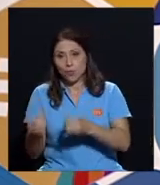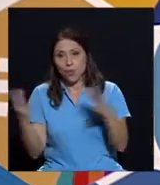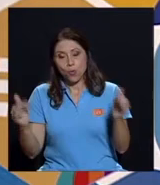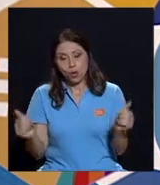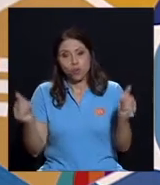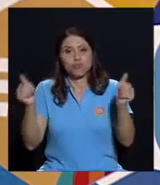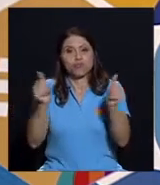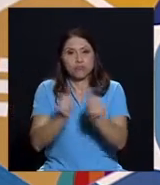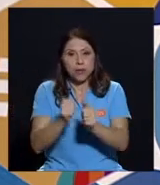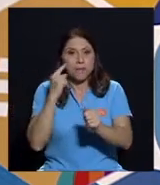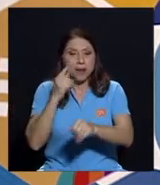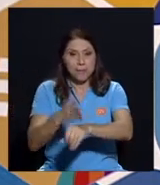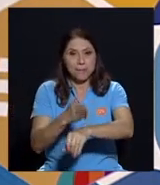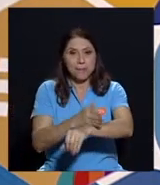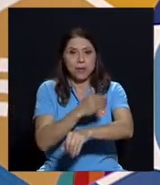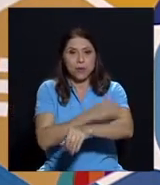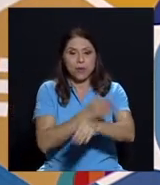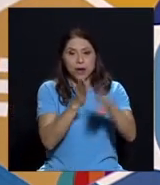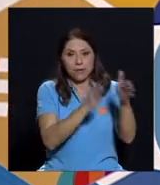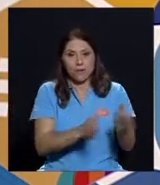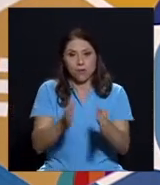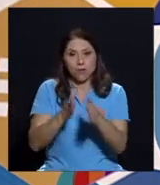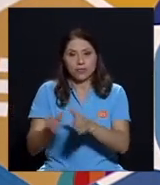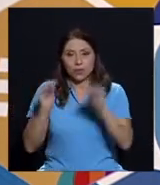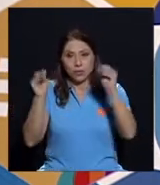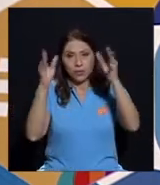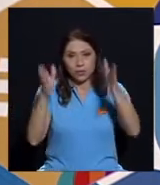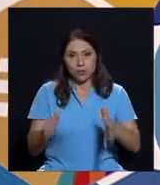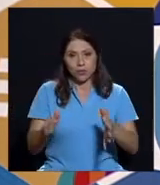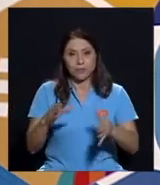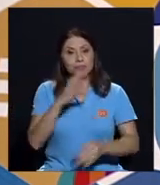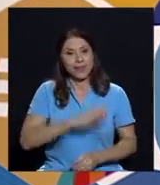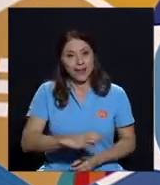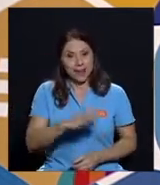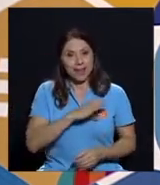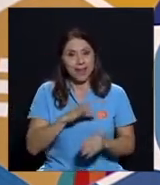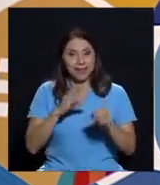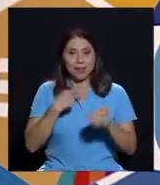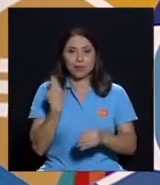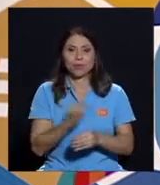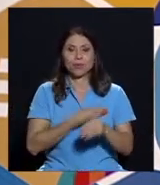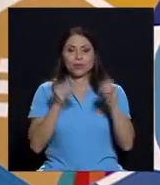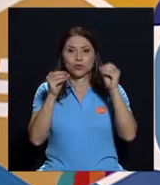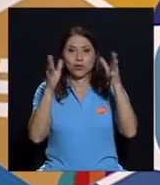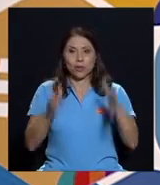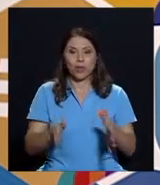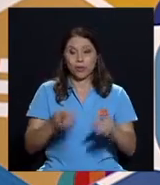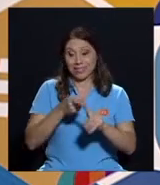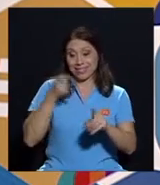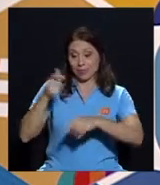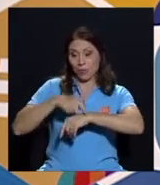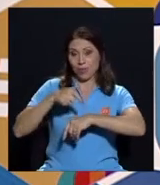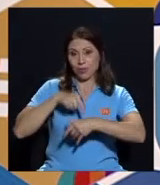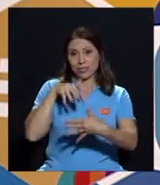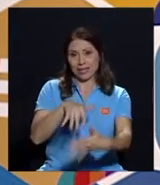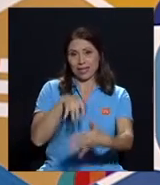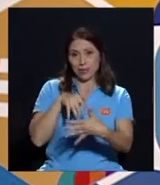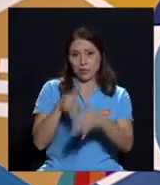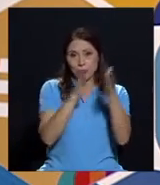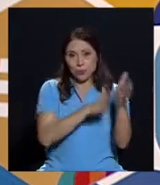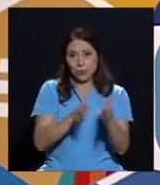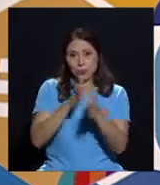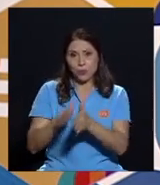la formación de nuestros educadores la calidad de nuestros educadores desde que se están formando y dignificando la